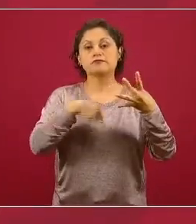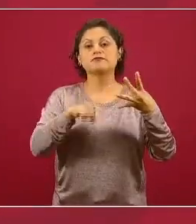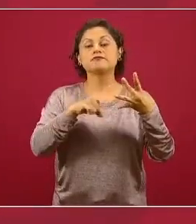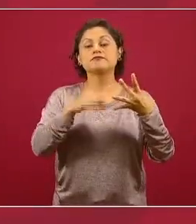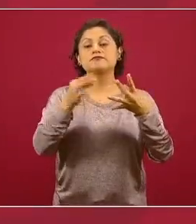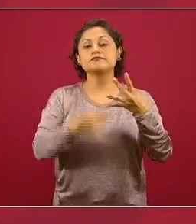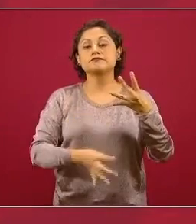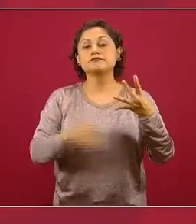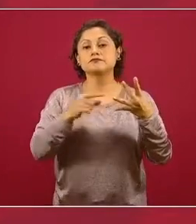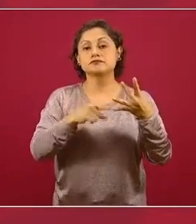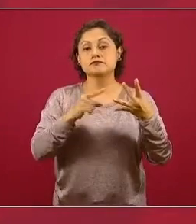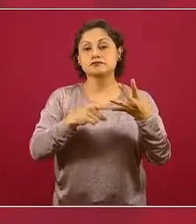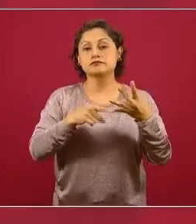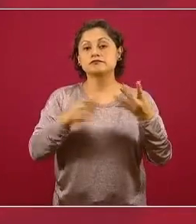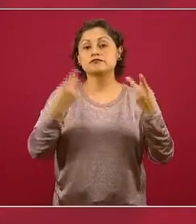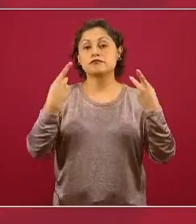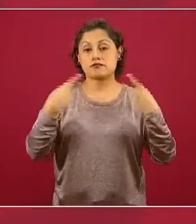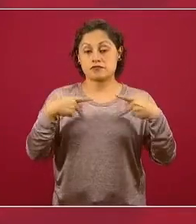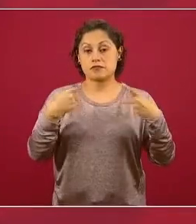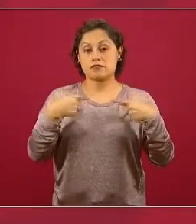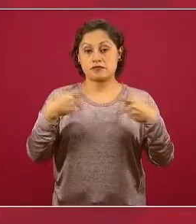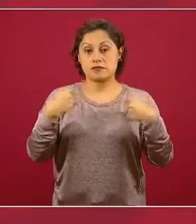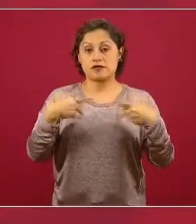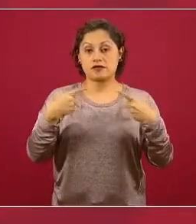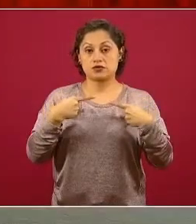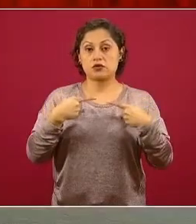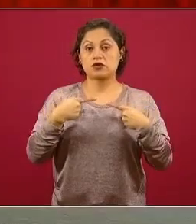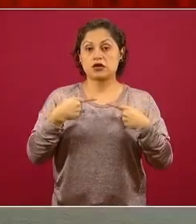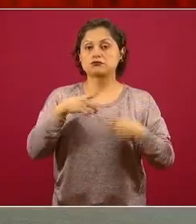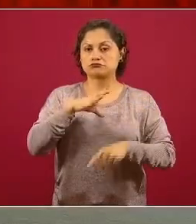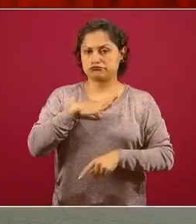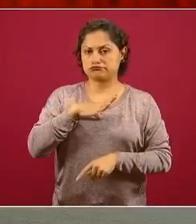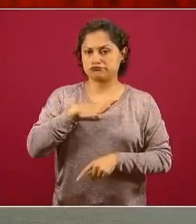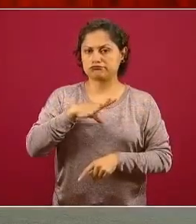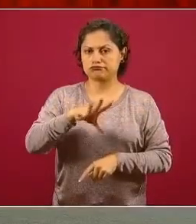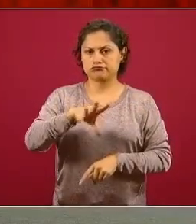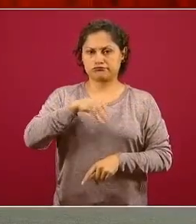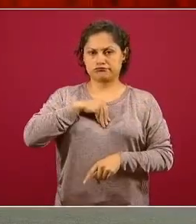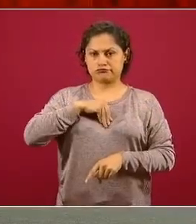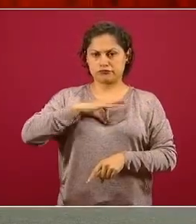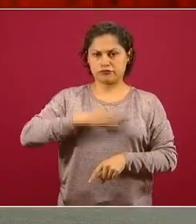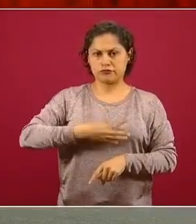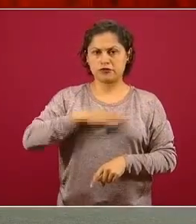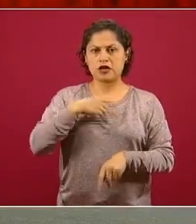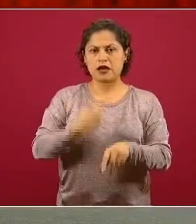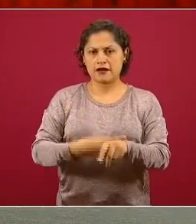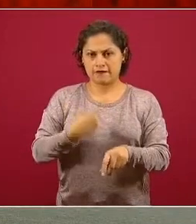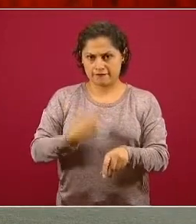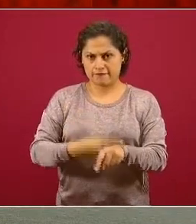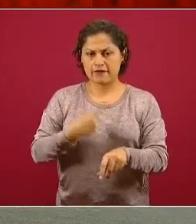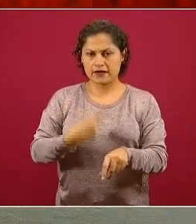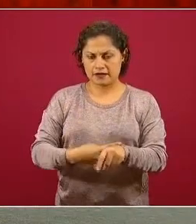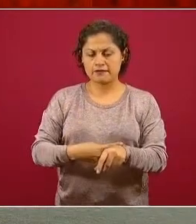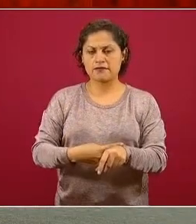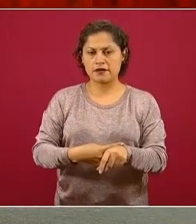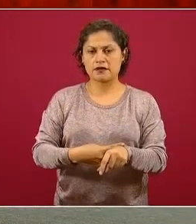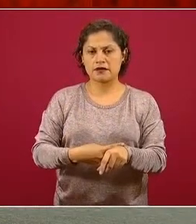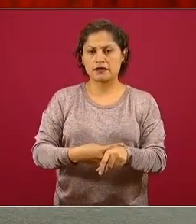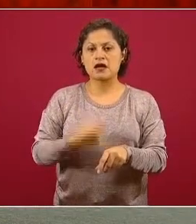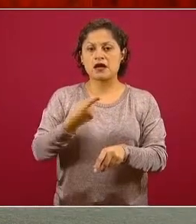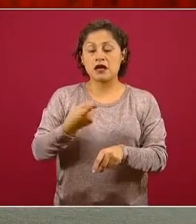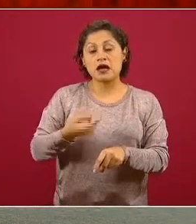el porcentaje de personas que teniendo el síndrome COVID resultan positivas a la prueba